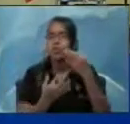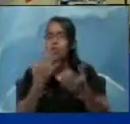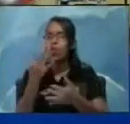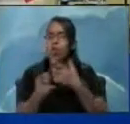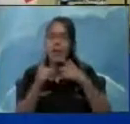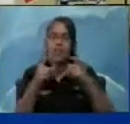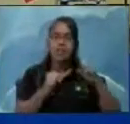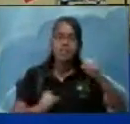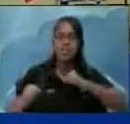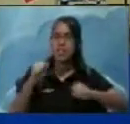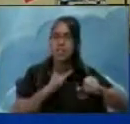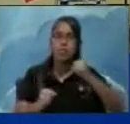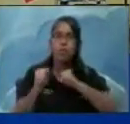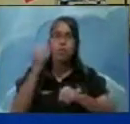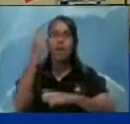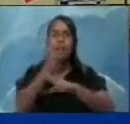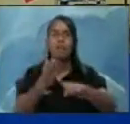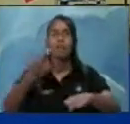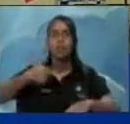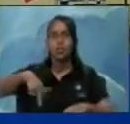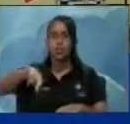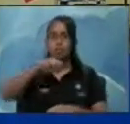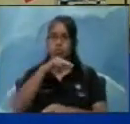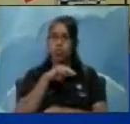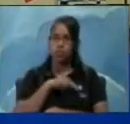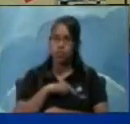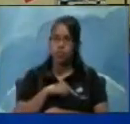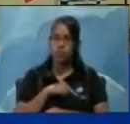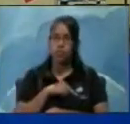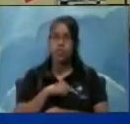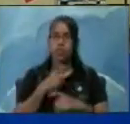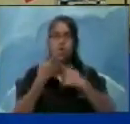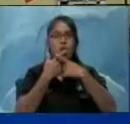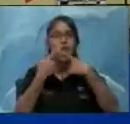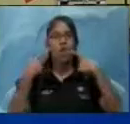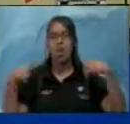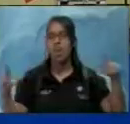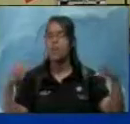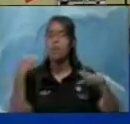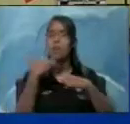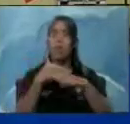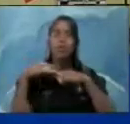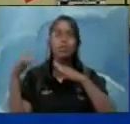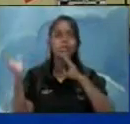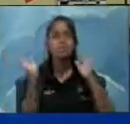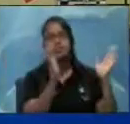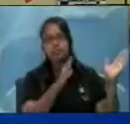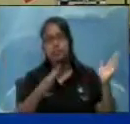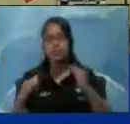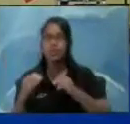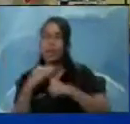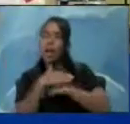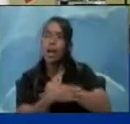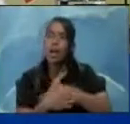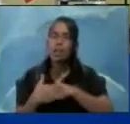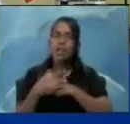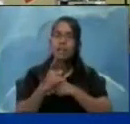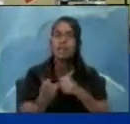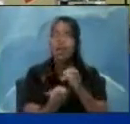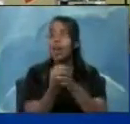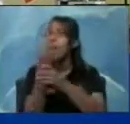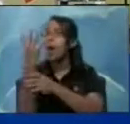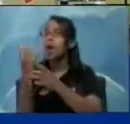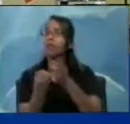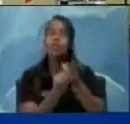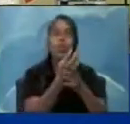mueva entre nosotros Libre como el viento que acaricia las flores